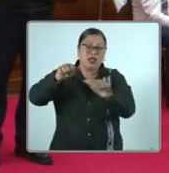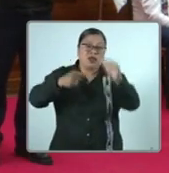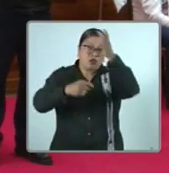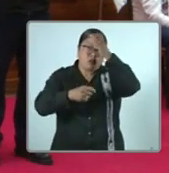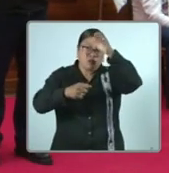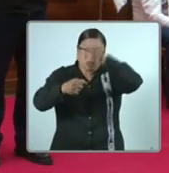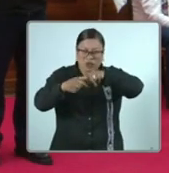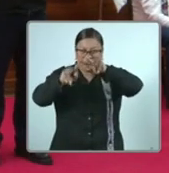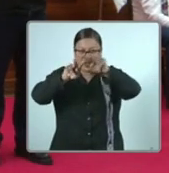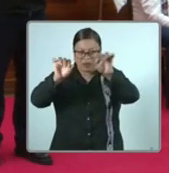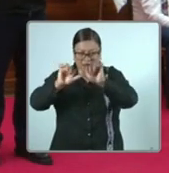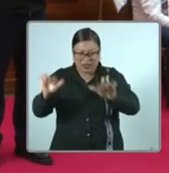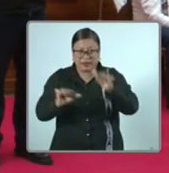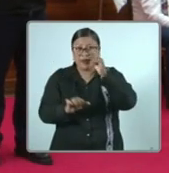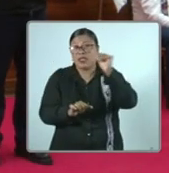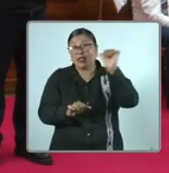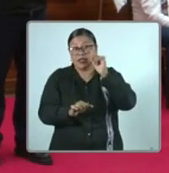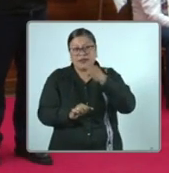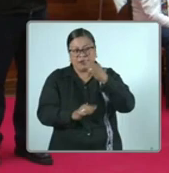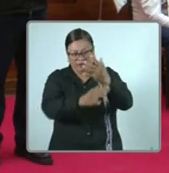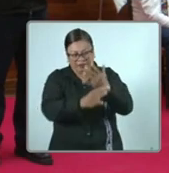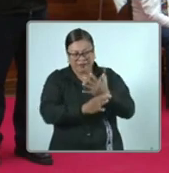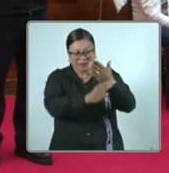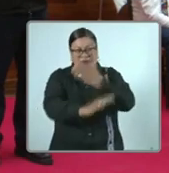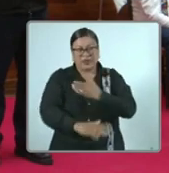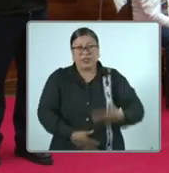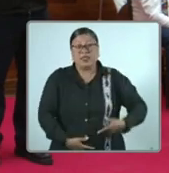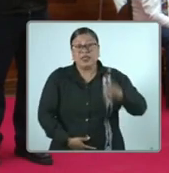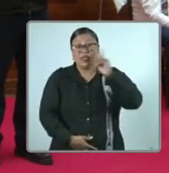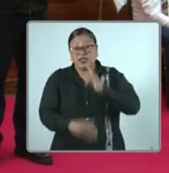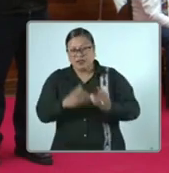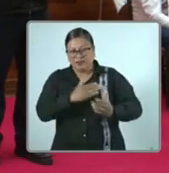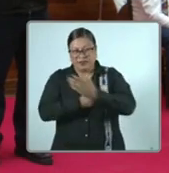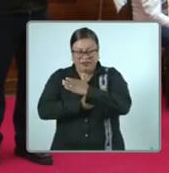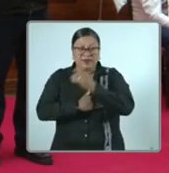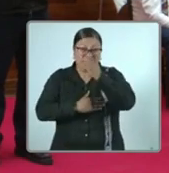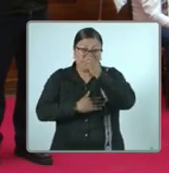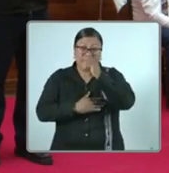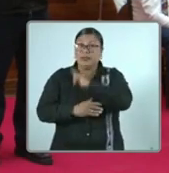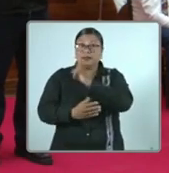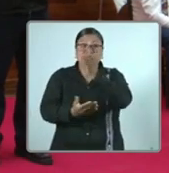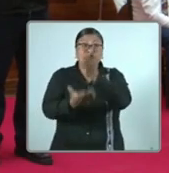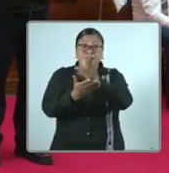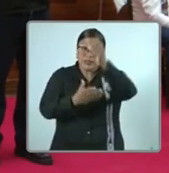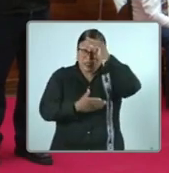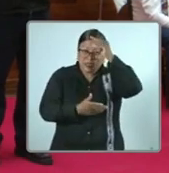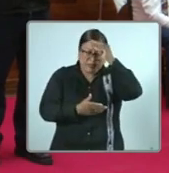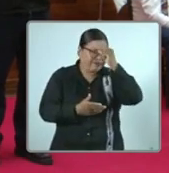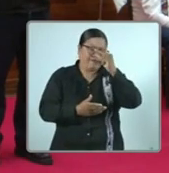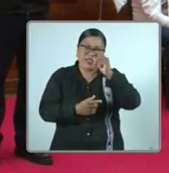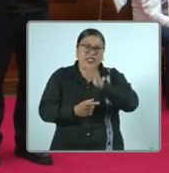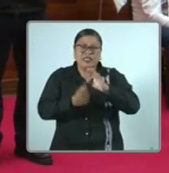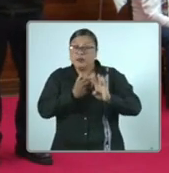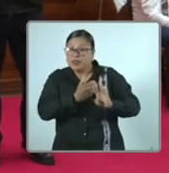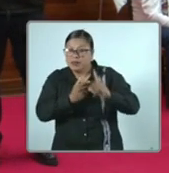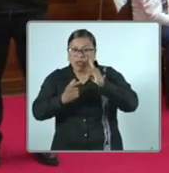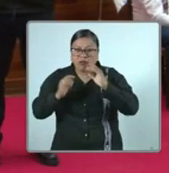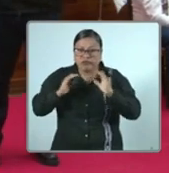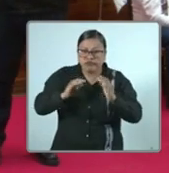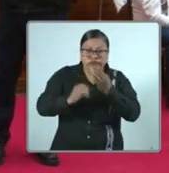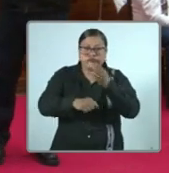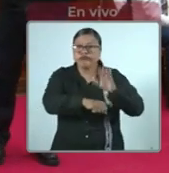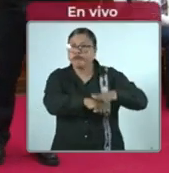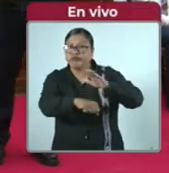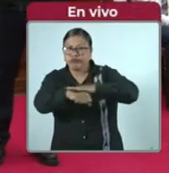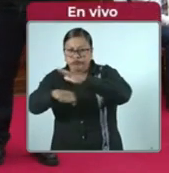paz y ayer lo decía la presidenta Claudia shen no solo es inteligencia es prevención eh Y también es